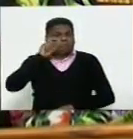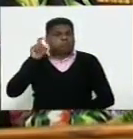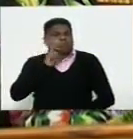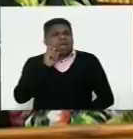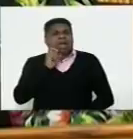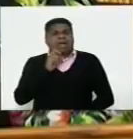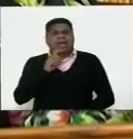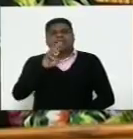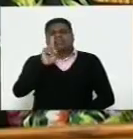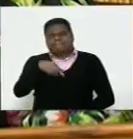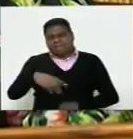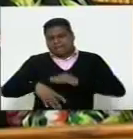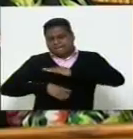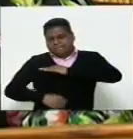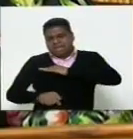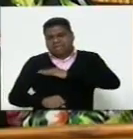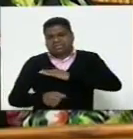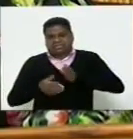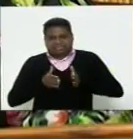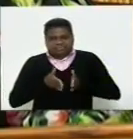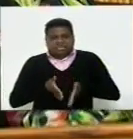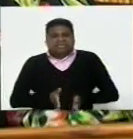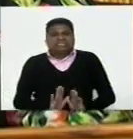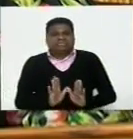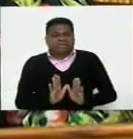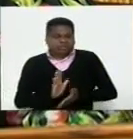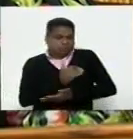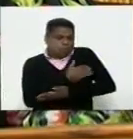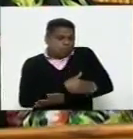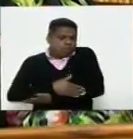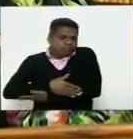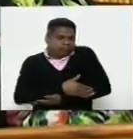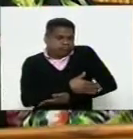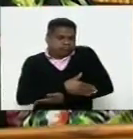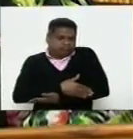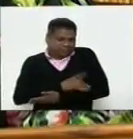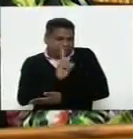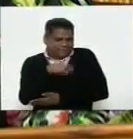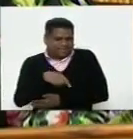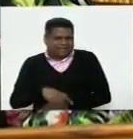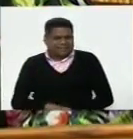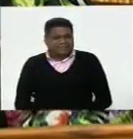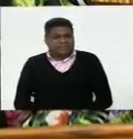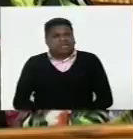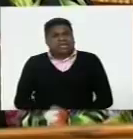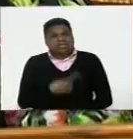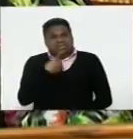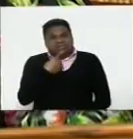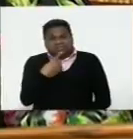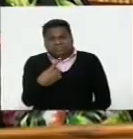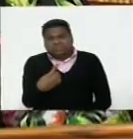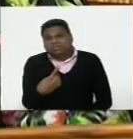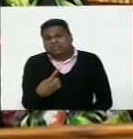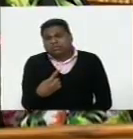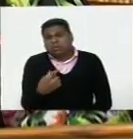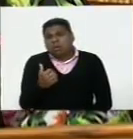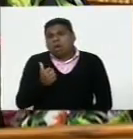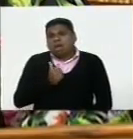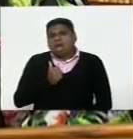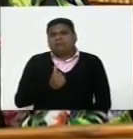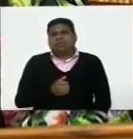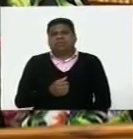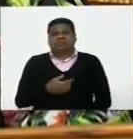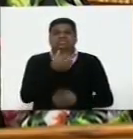parto, parto, nacimiento y posparto, tienen derecho a denunciar la situación ante la Defensoría